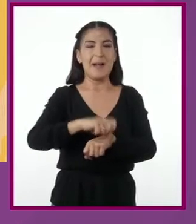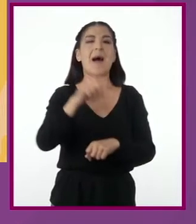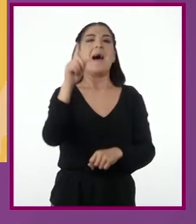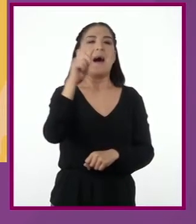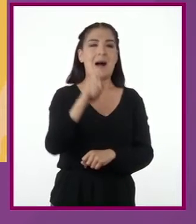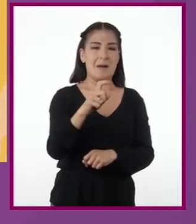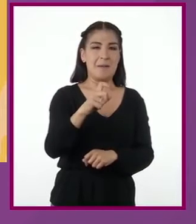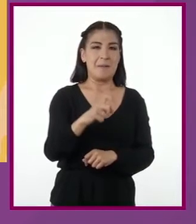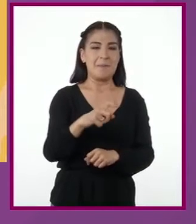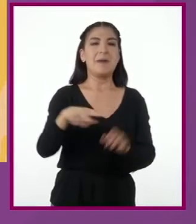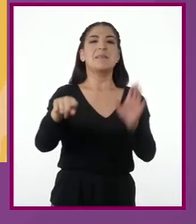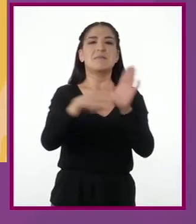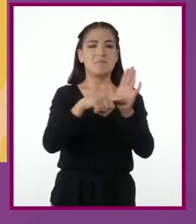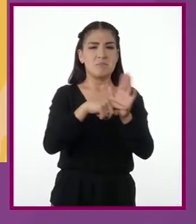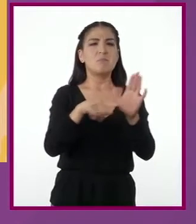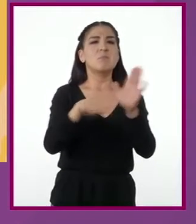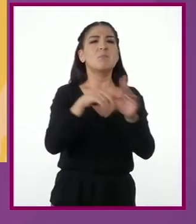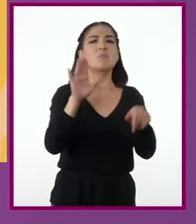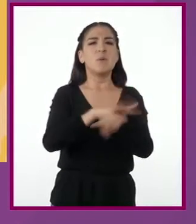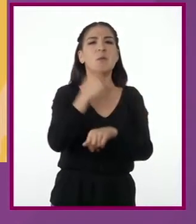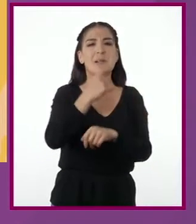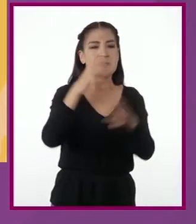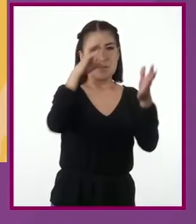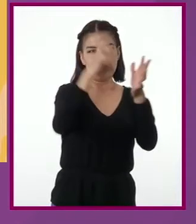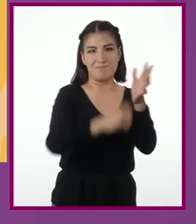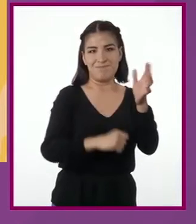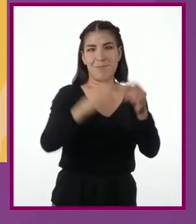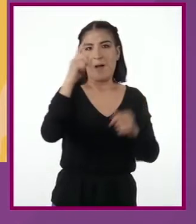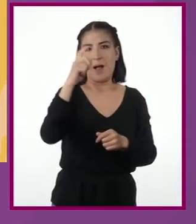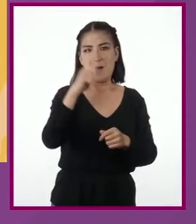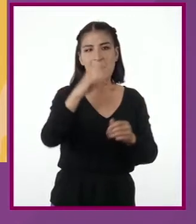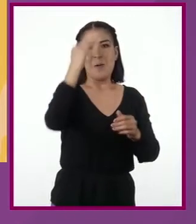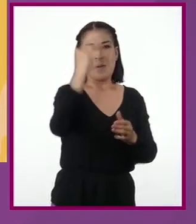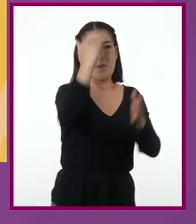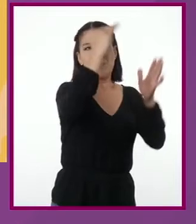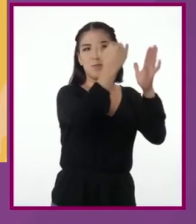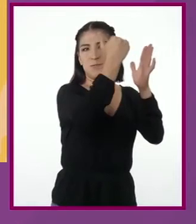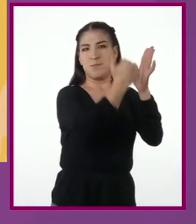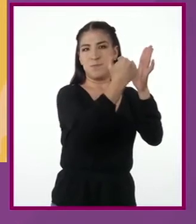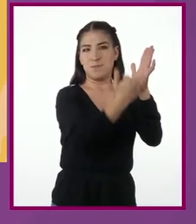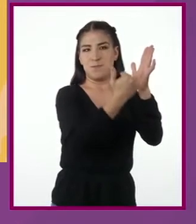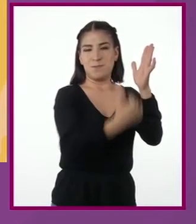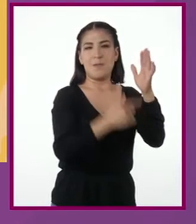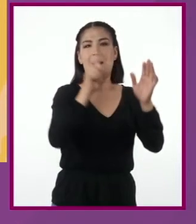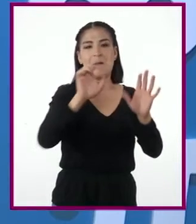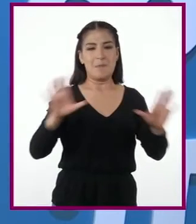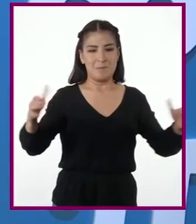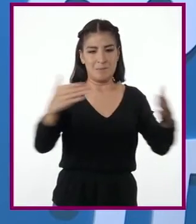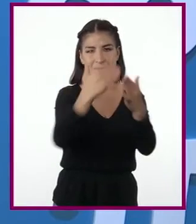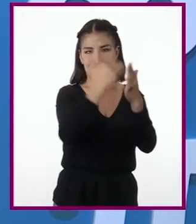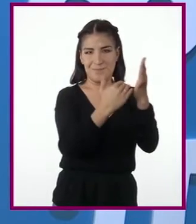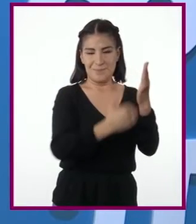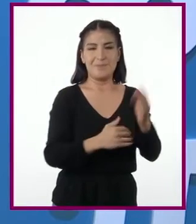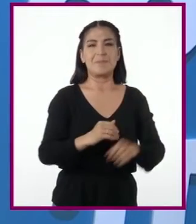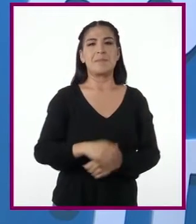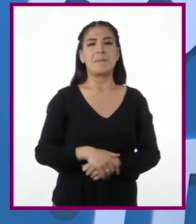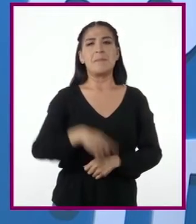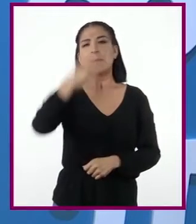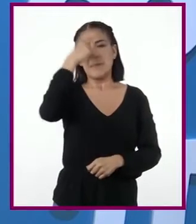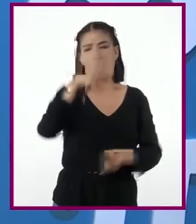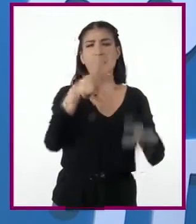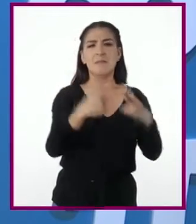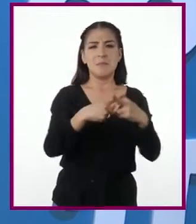agua, negativos porque se consumen de la cisterna del edificio de Ana. Para calcular